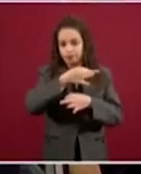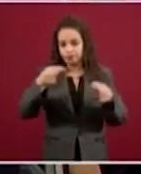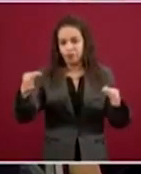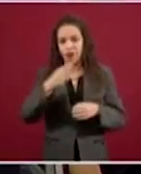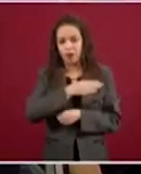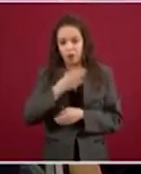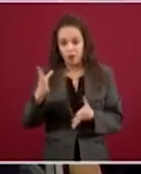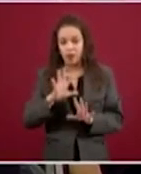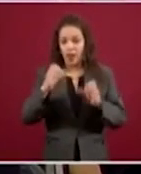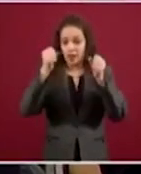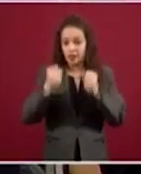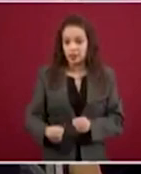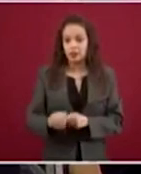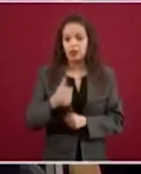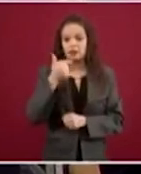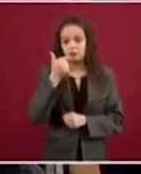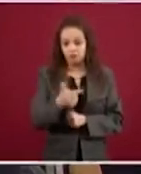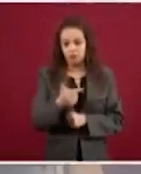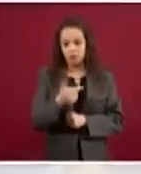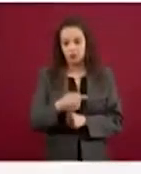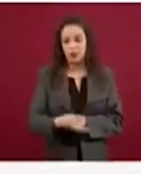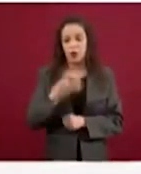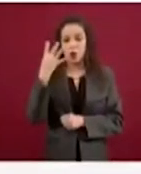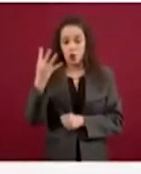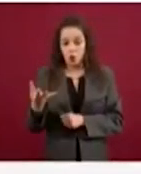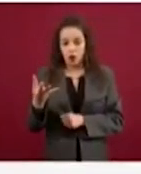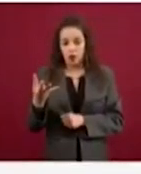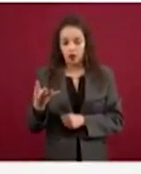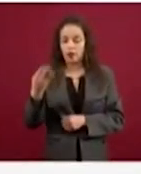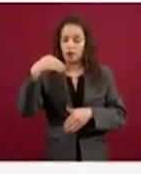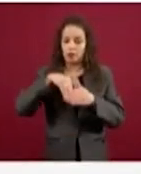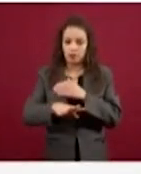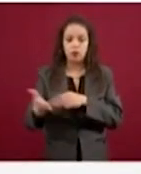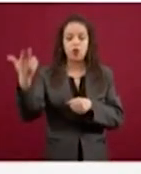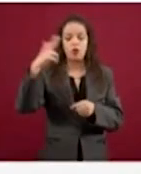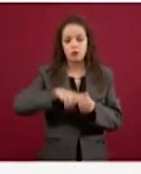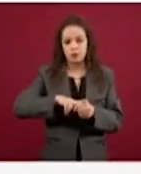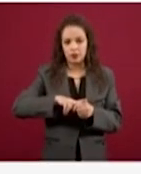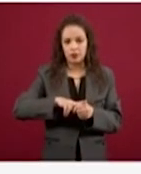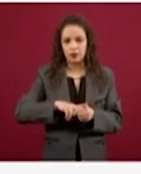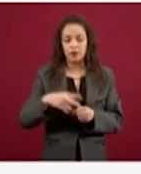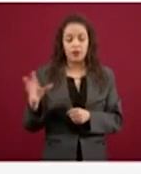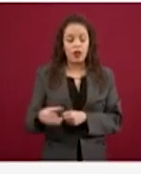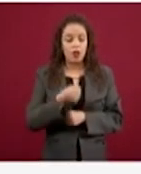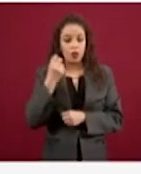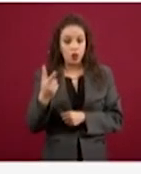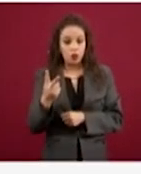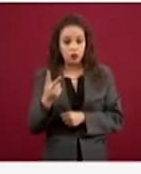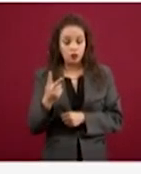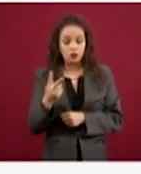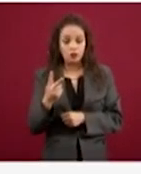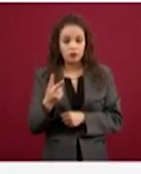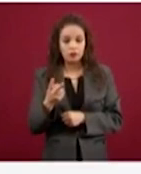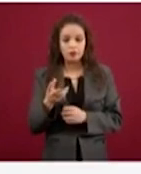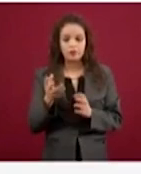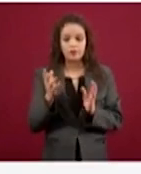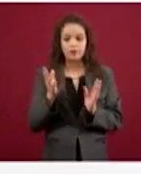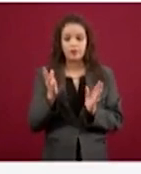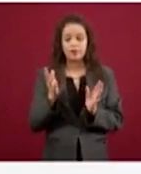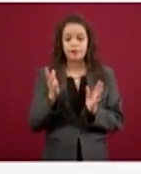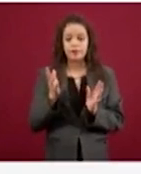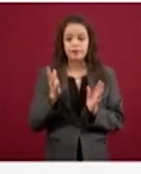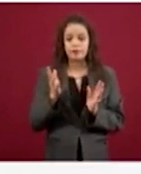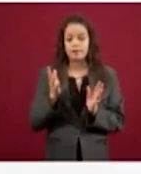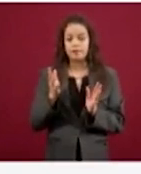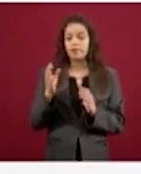74 ha sido y han sido han tenido que estar hospitalizados a dos los hemos manejado de manera a